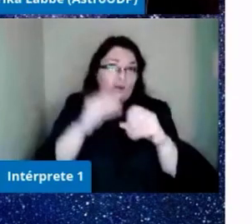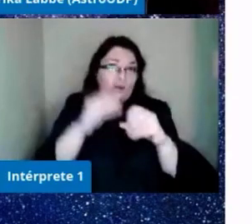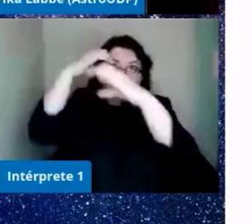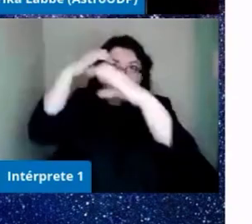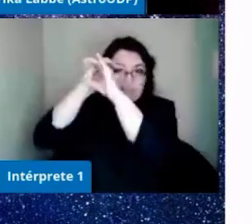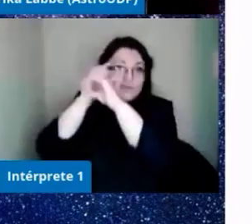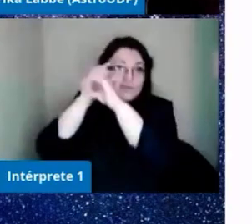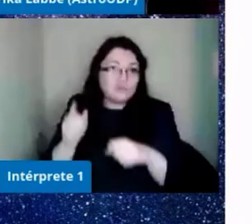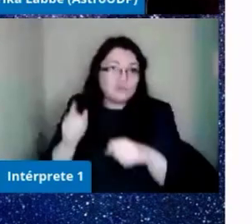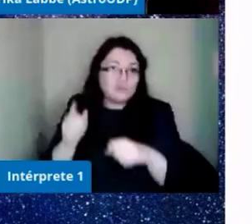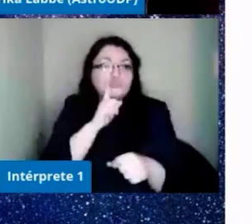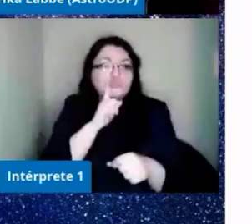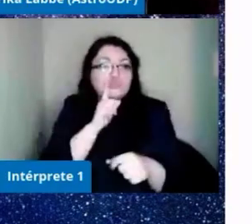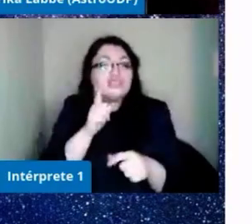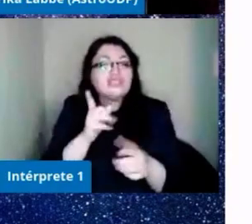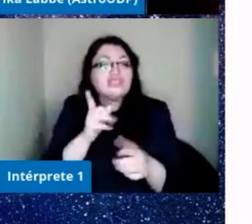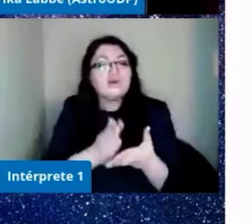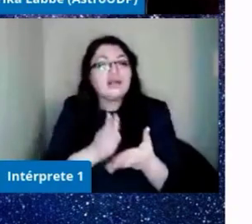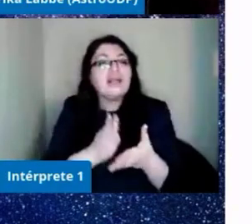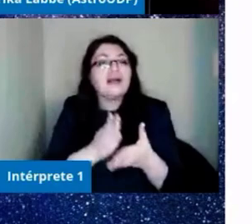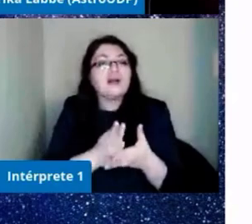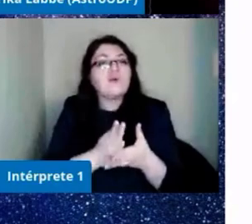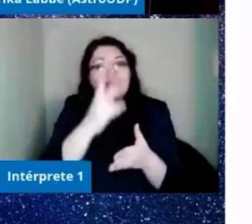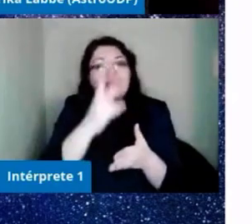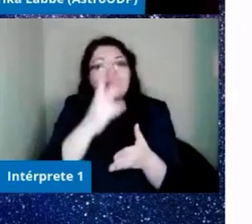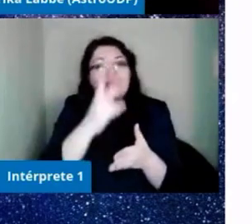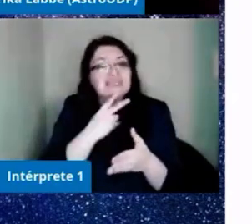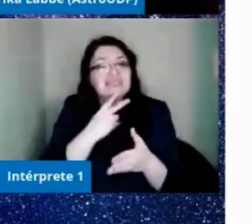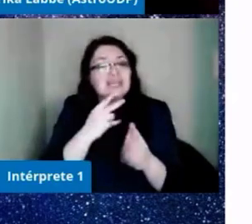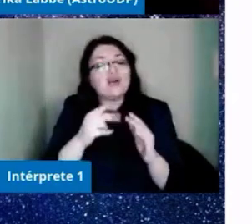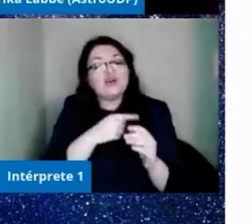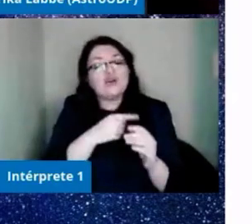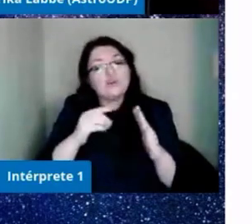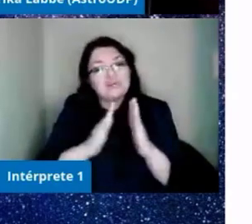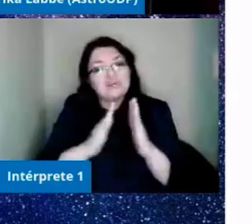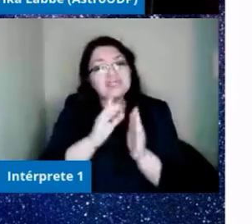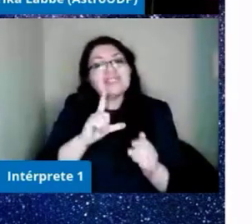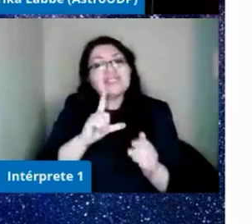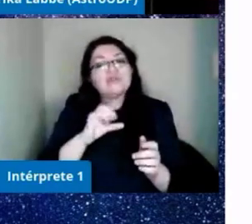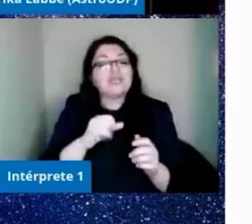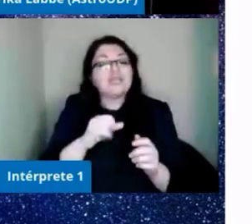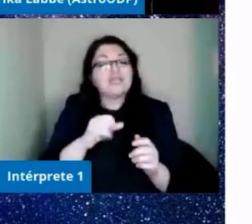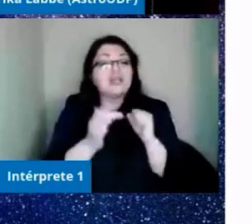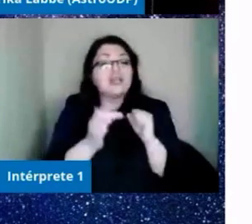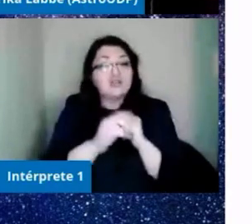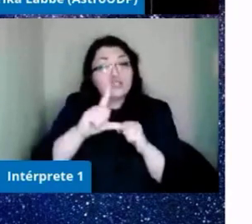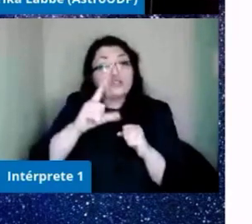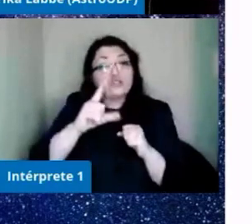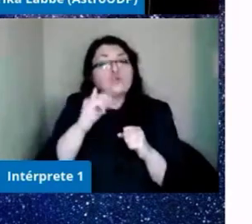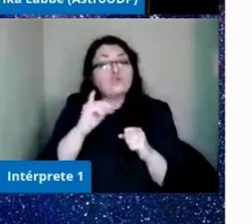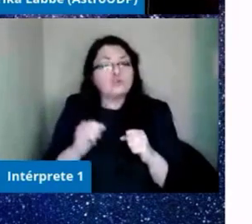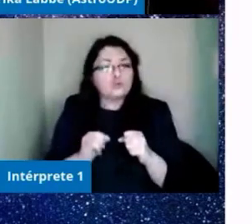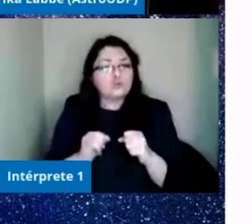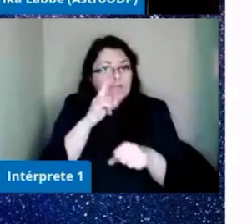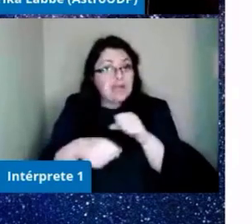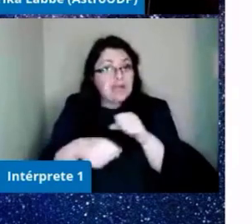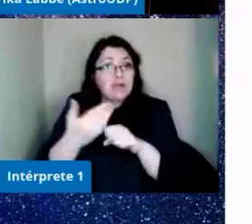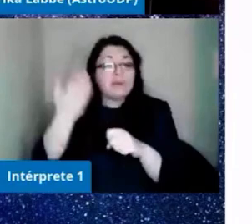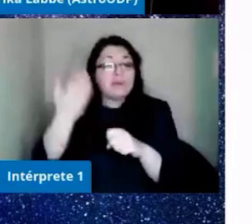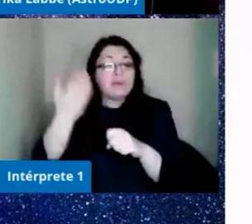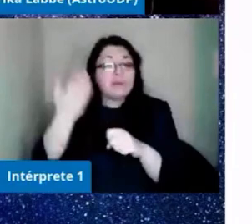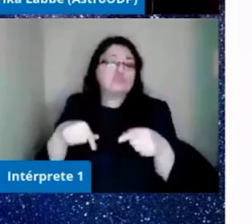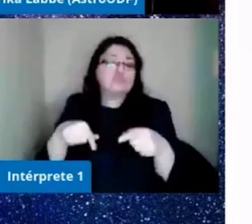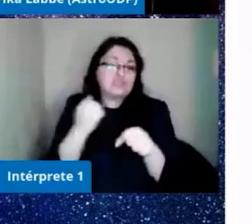que tenemos en el Colegio de Ciegos Santa Lucía, que pertenece a Fundación Luz. El año pasado estuvimos trabajando con todos ellos, son de